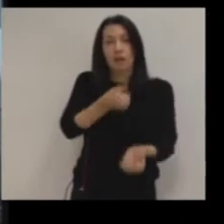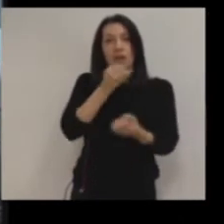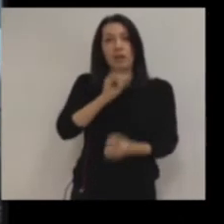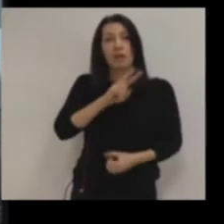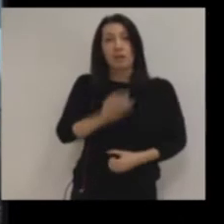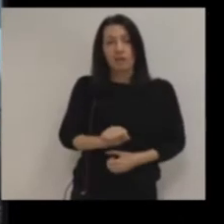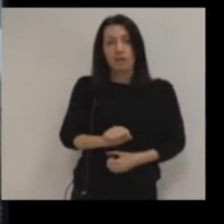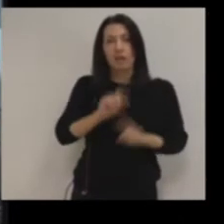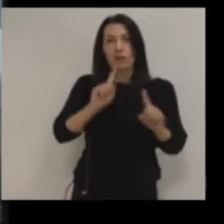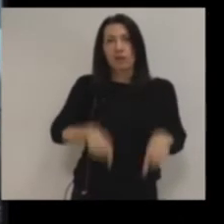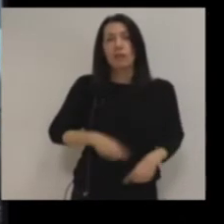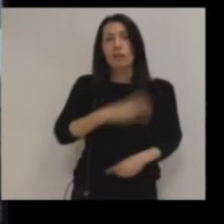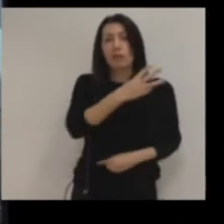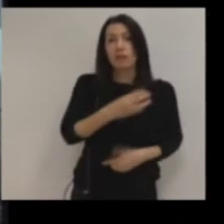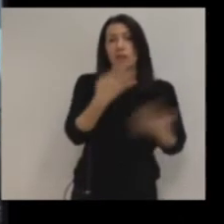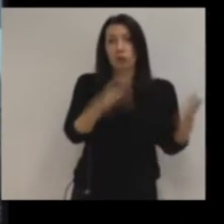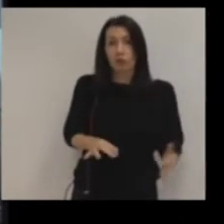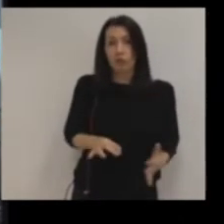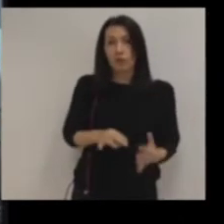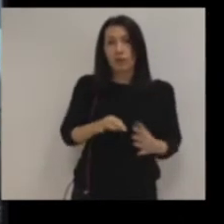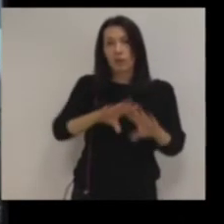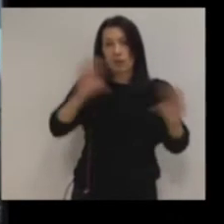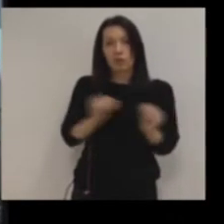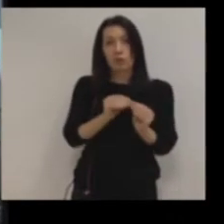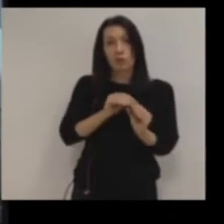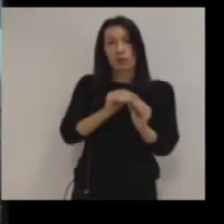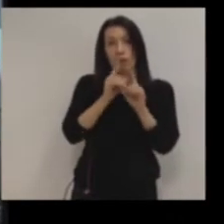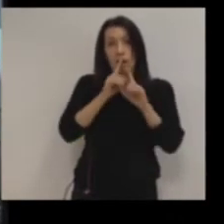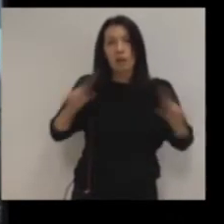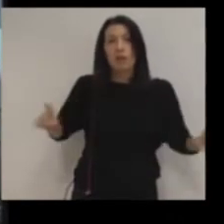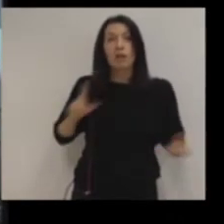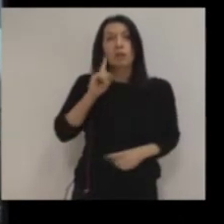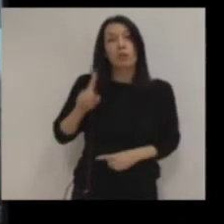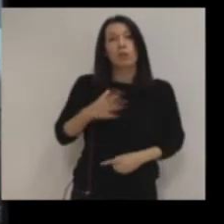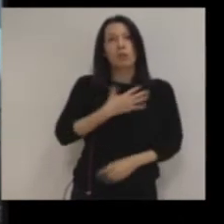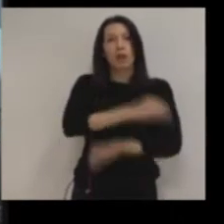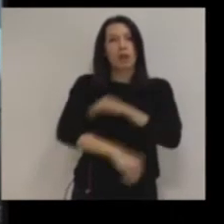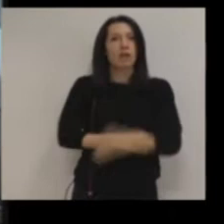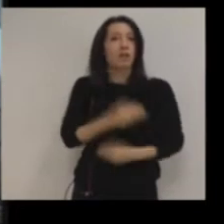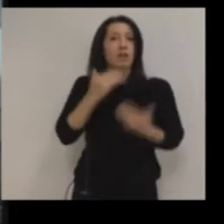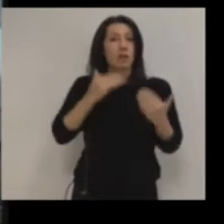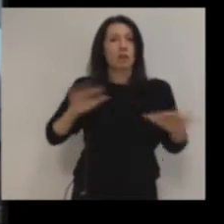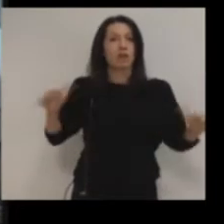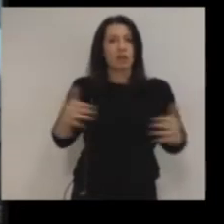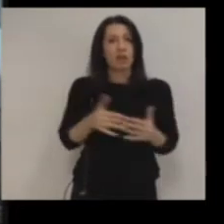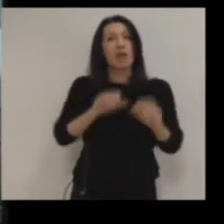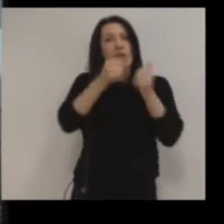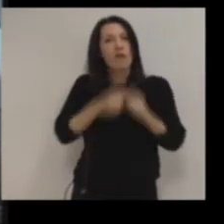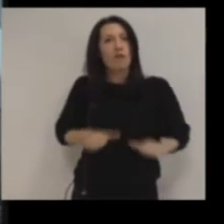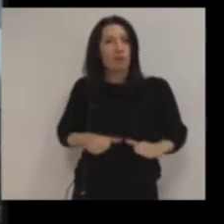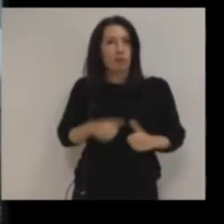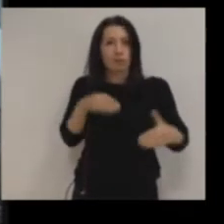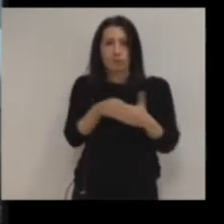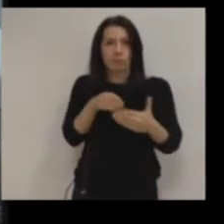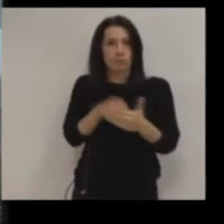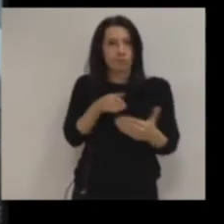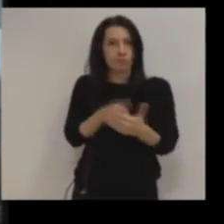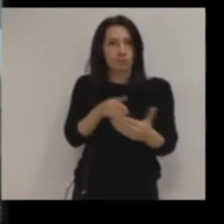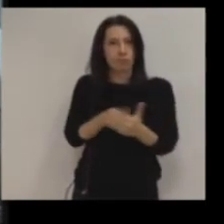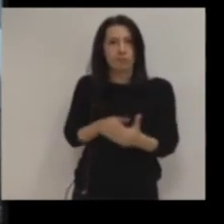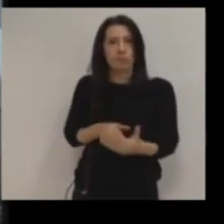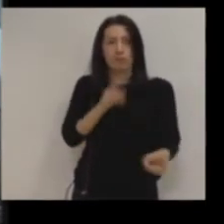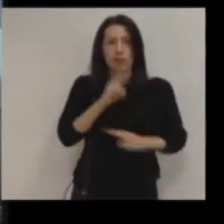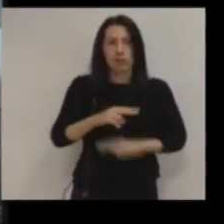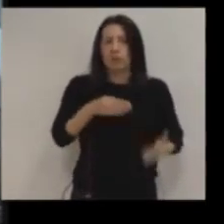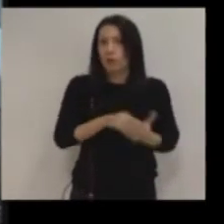390, por ejemplo, que es el resumen anual del IVA, solo lo puedes hacer a través de Internet. Y en un del formato programa inaccesible. Y en un formato inaccesible. Es